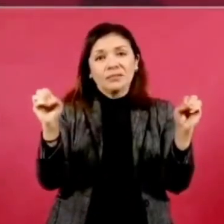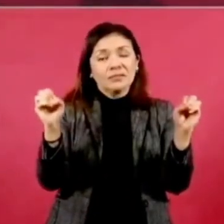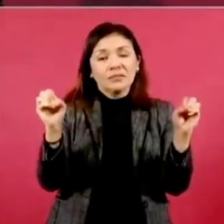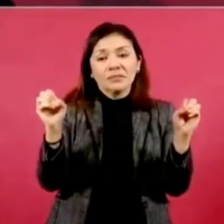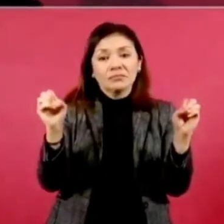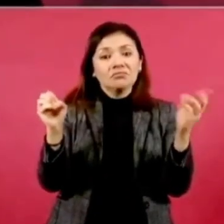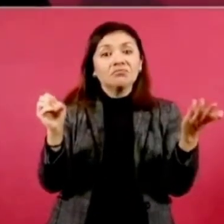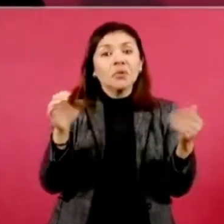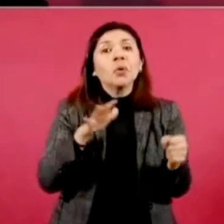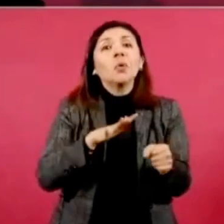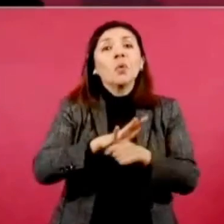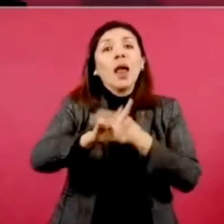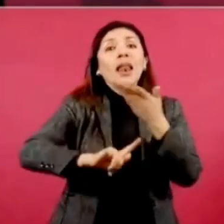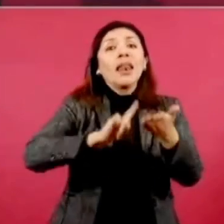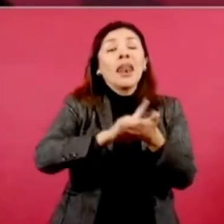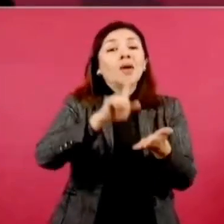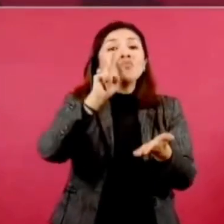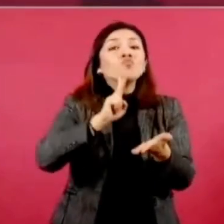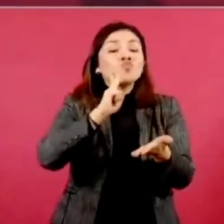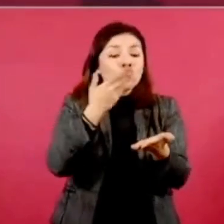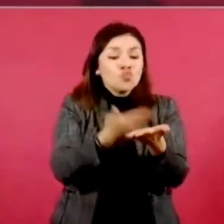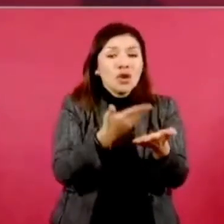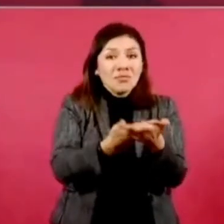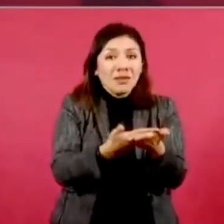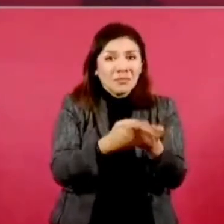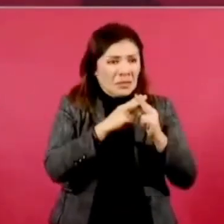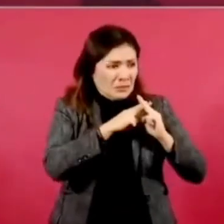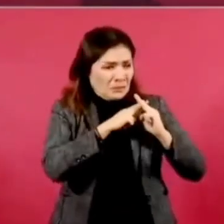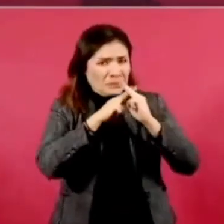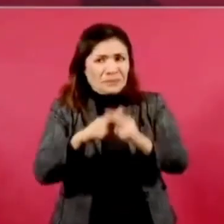No hay una sola prueba que en 36 años